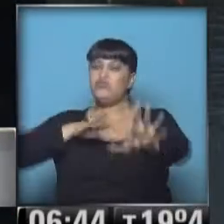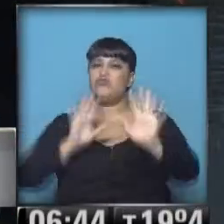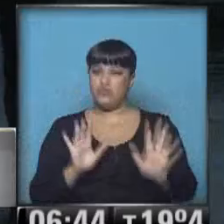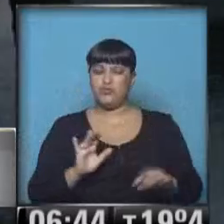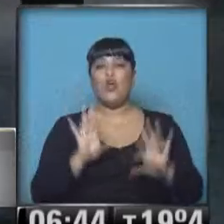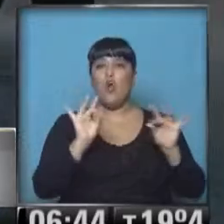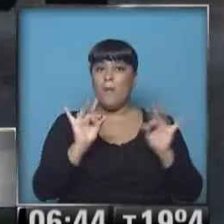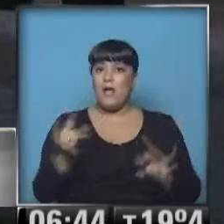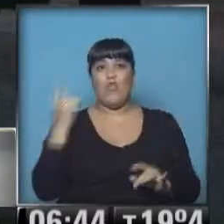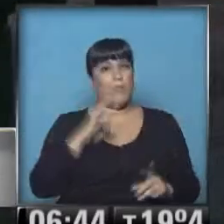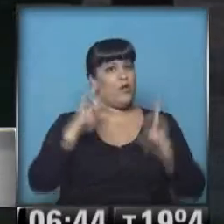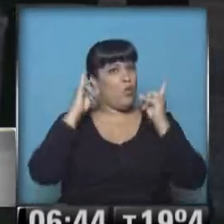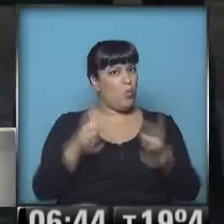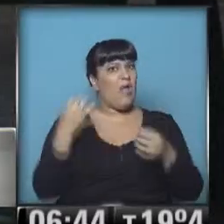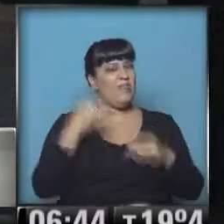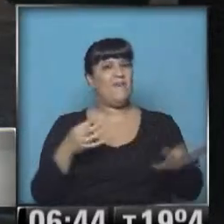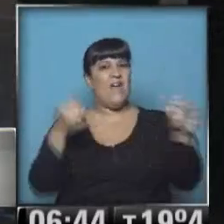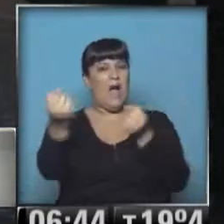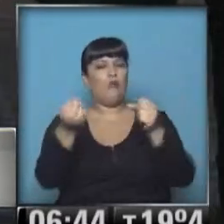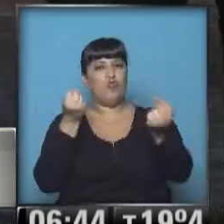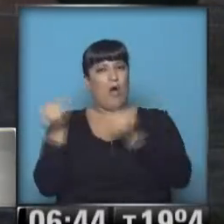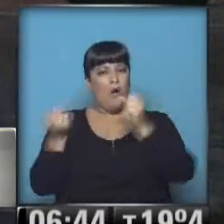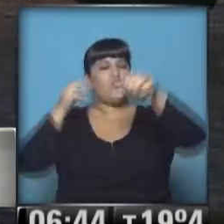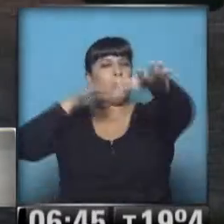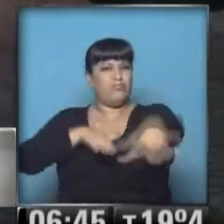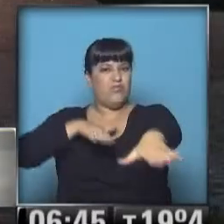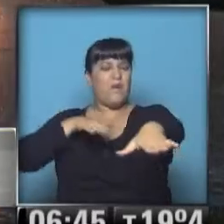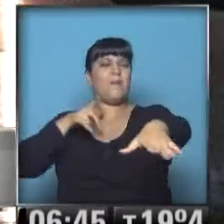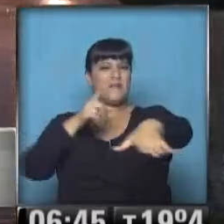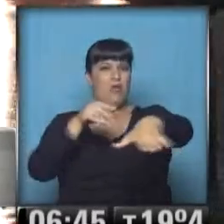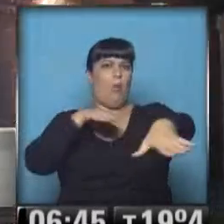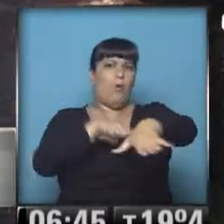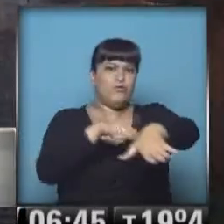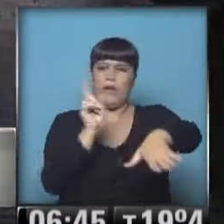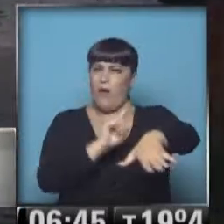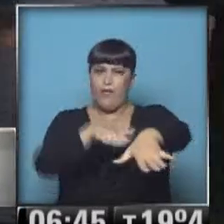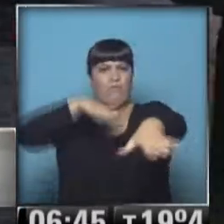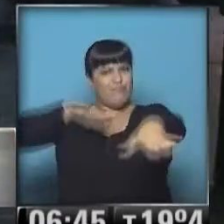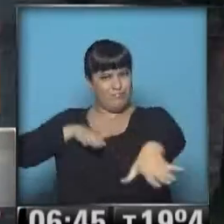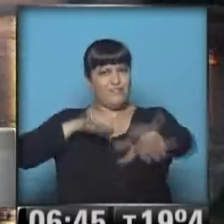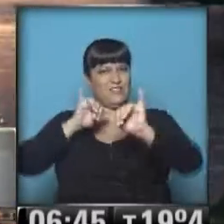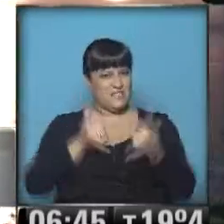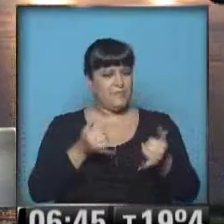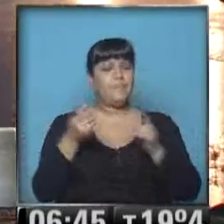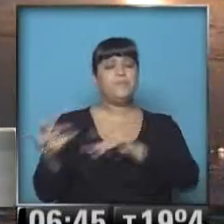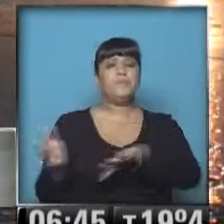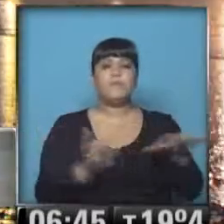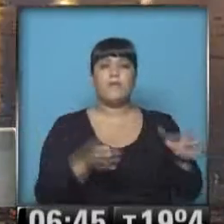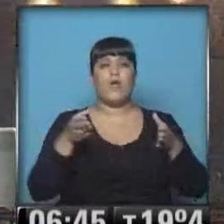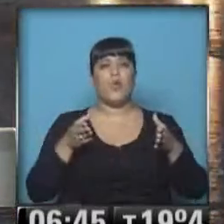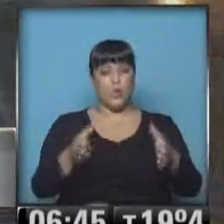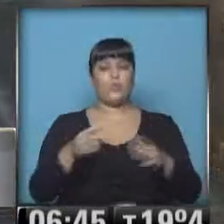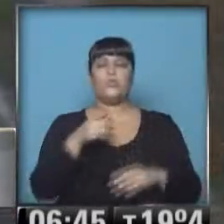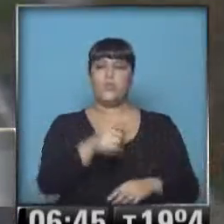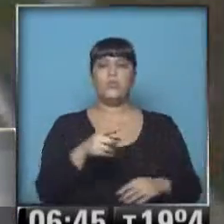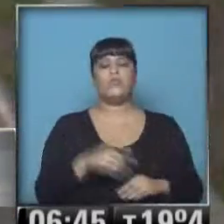pero con aumentar la distancia entre vehículos, por supuesto que uno ya puede estar un poco más prevenido. Vamos a las rutas entonces,